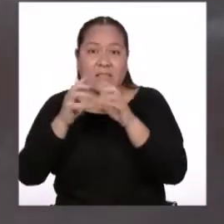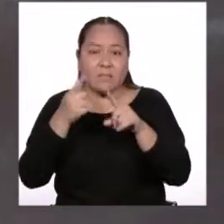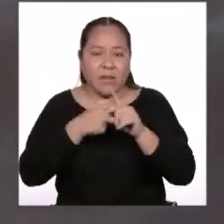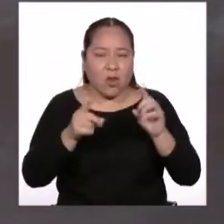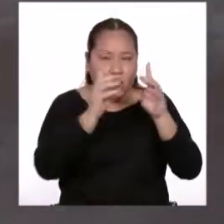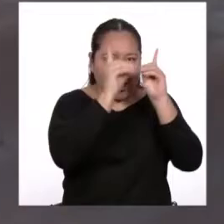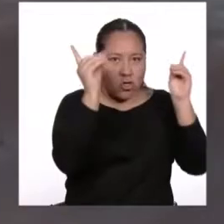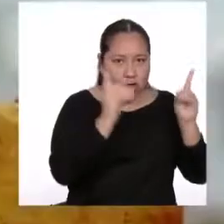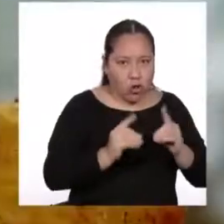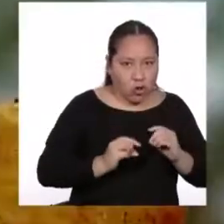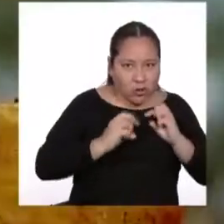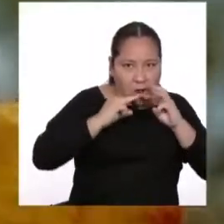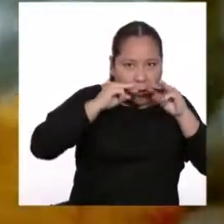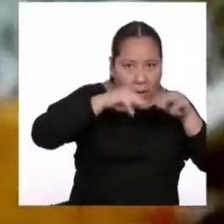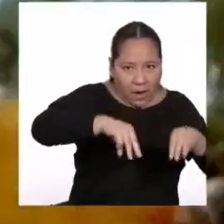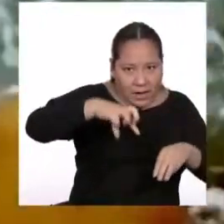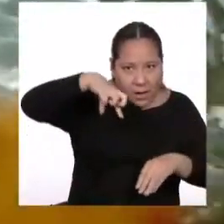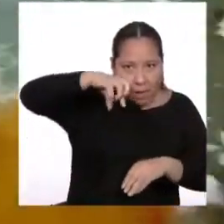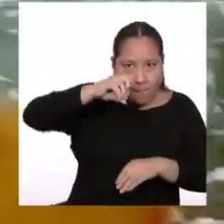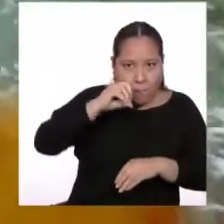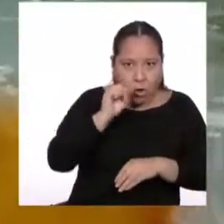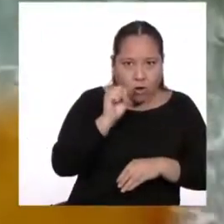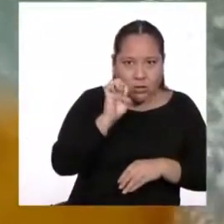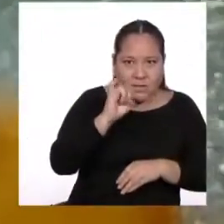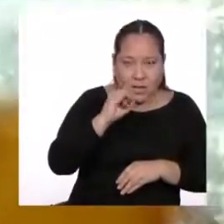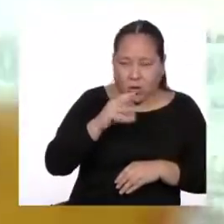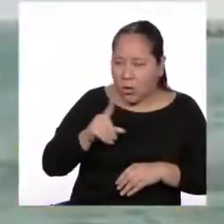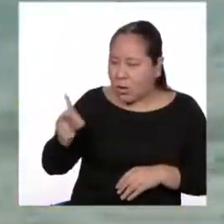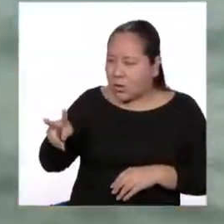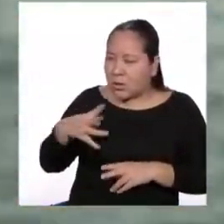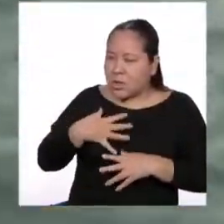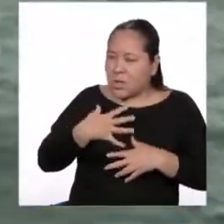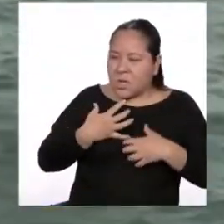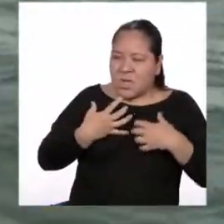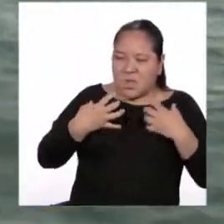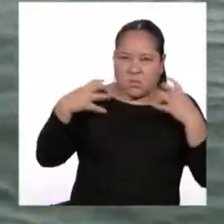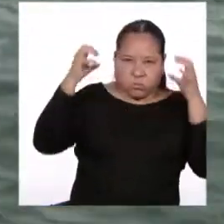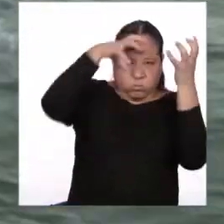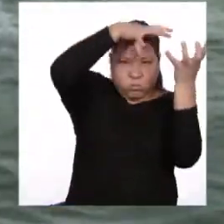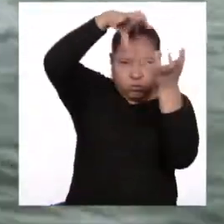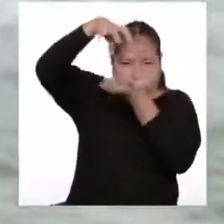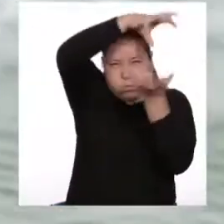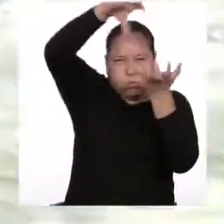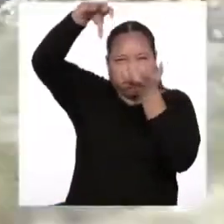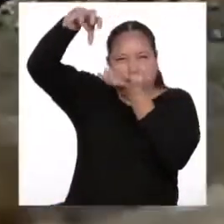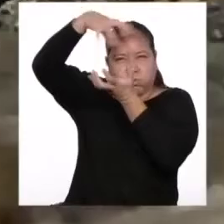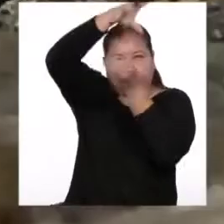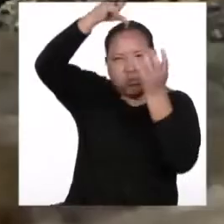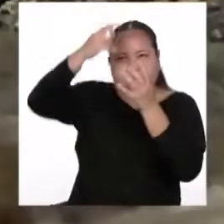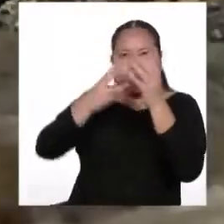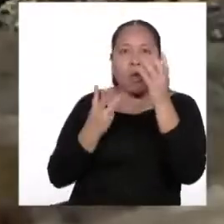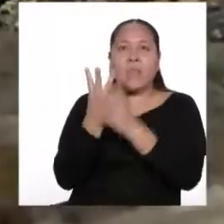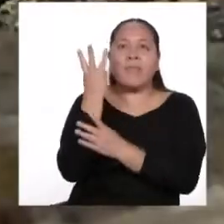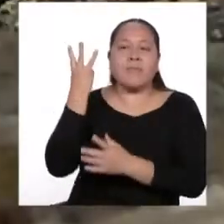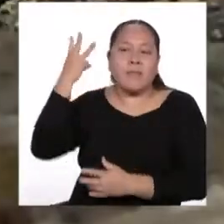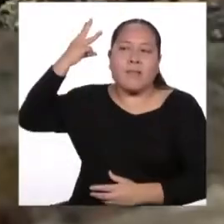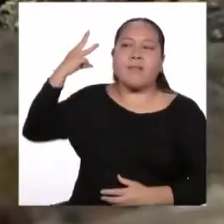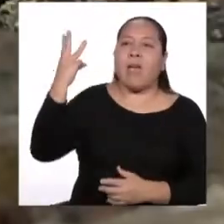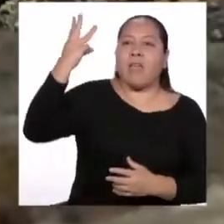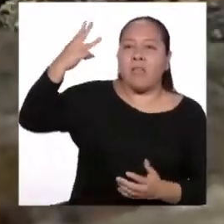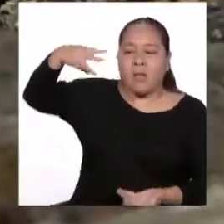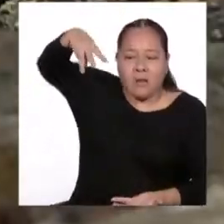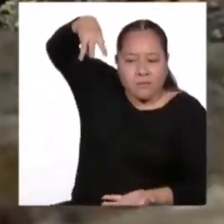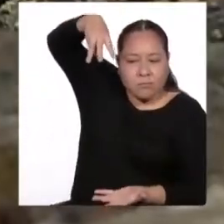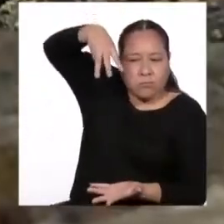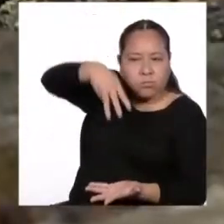tierra, percatándose de lo que sucedía, amontonó las nubes y agitó el mar, sosteniendo el tridente entre sus manos y levantando